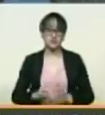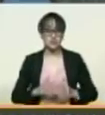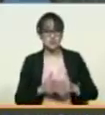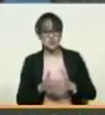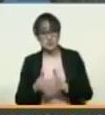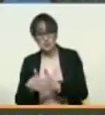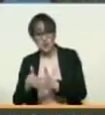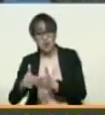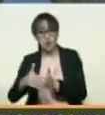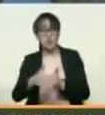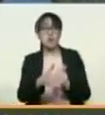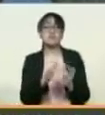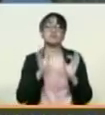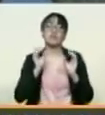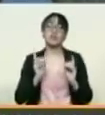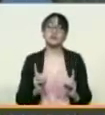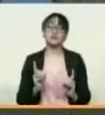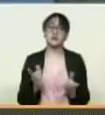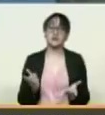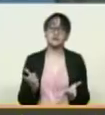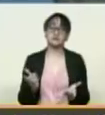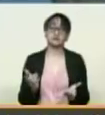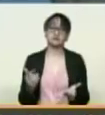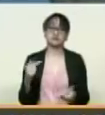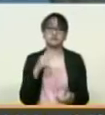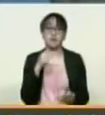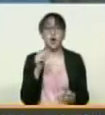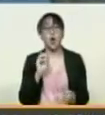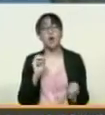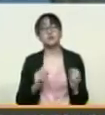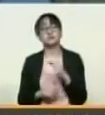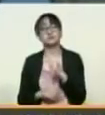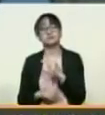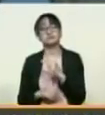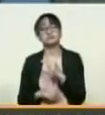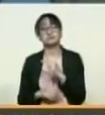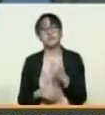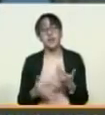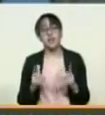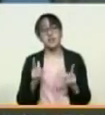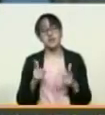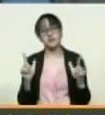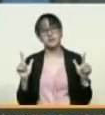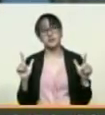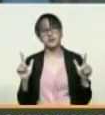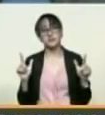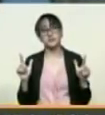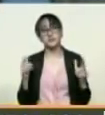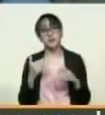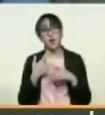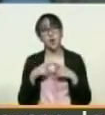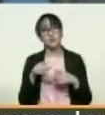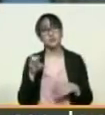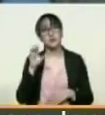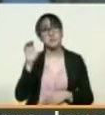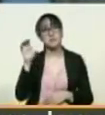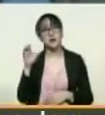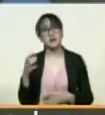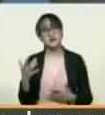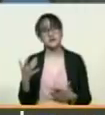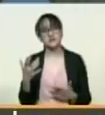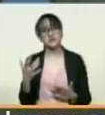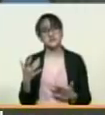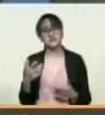de su patria, hacia la izquierda o hacia la derecha, libremente. No como en otros países donde lo que se presentan son